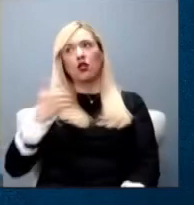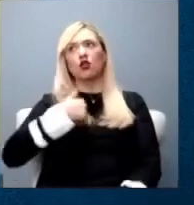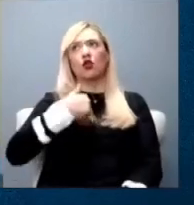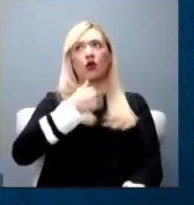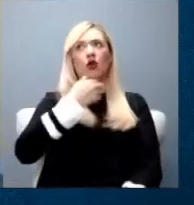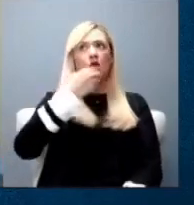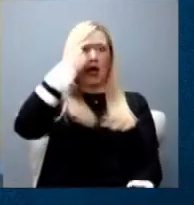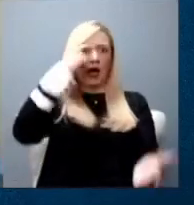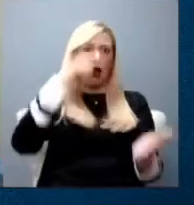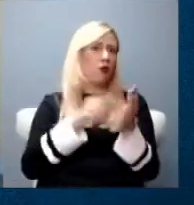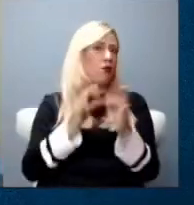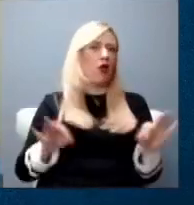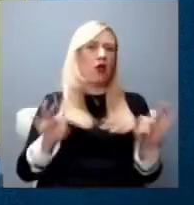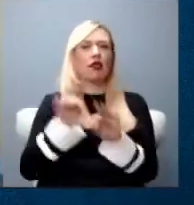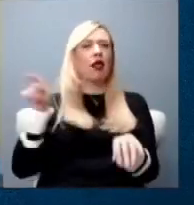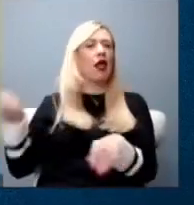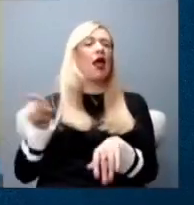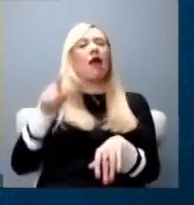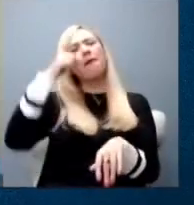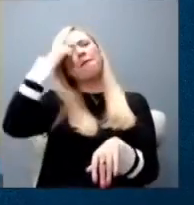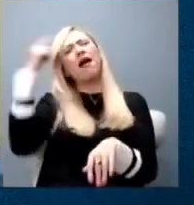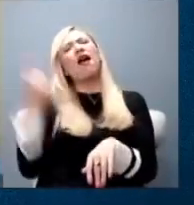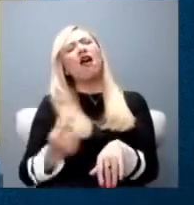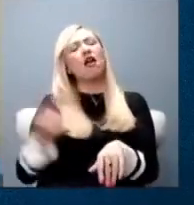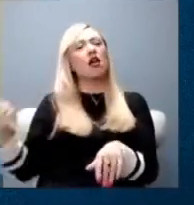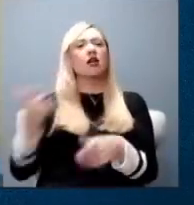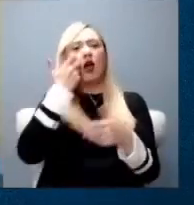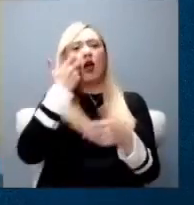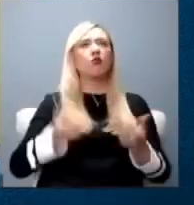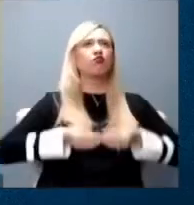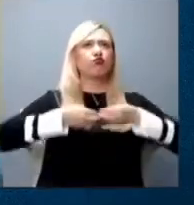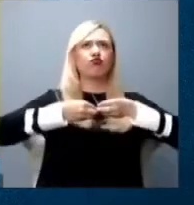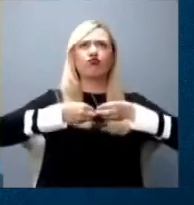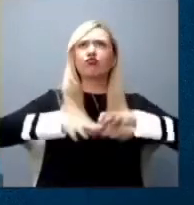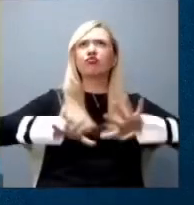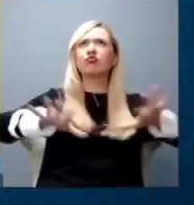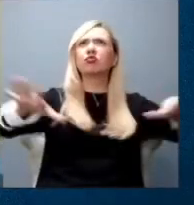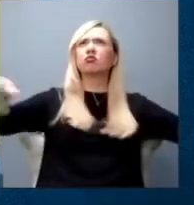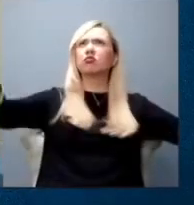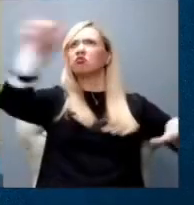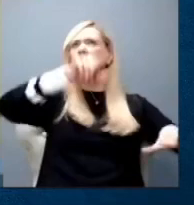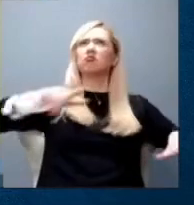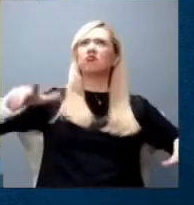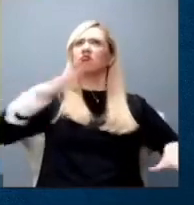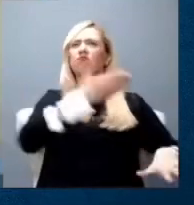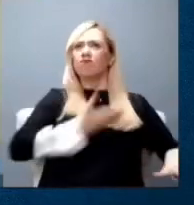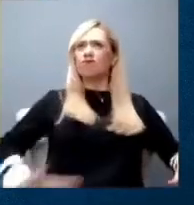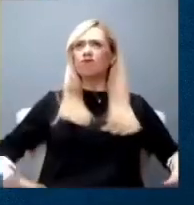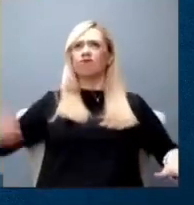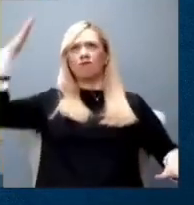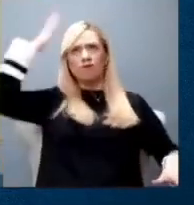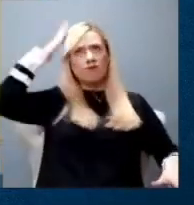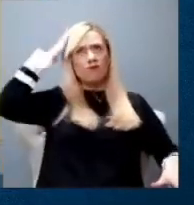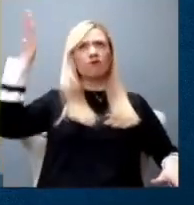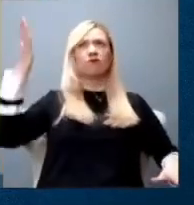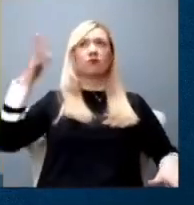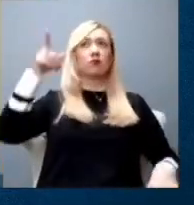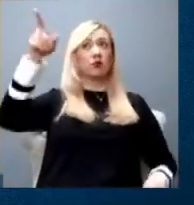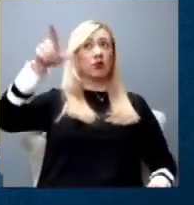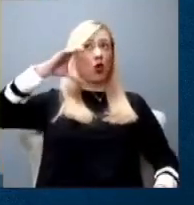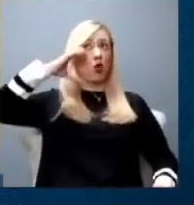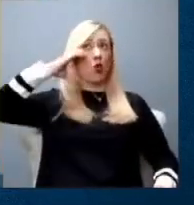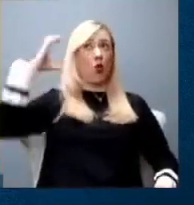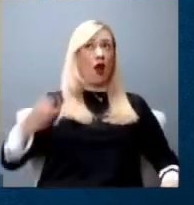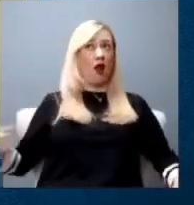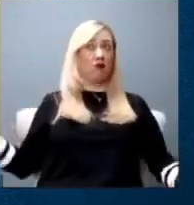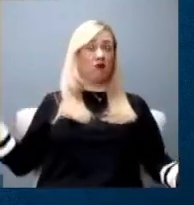que una de sus funciones fundamentales es transmitir a la clase dirigente el mensaje de que aquellos que incurran en delitos atroces no van a quedar